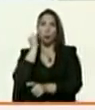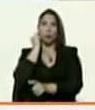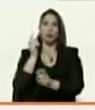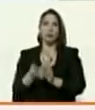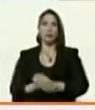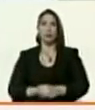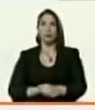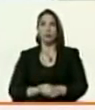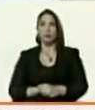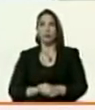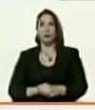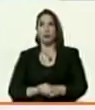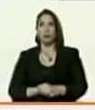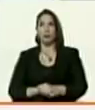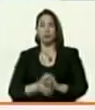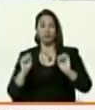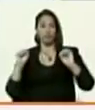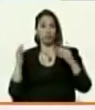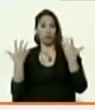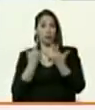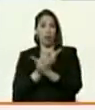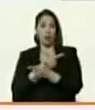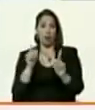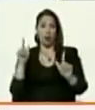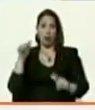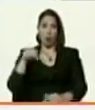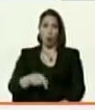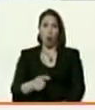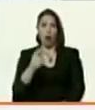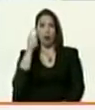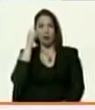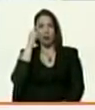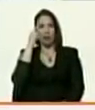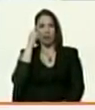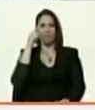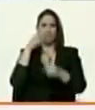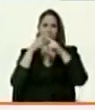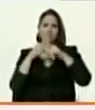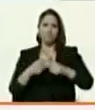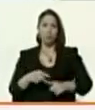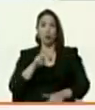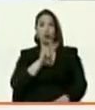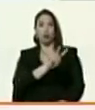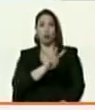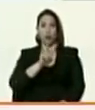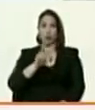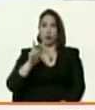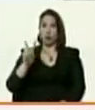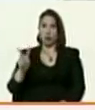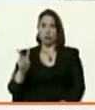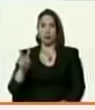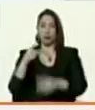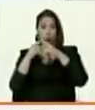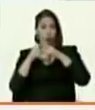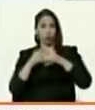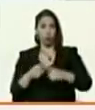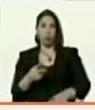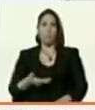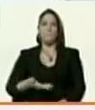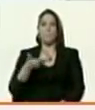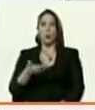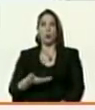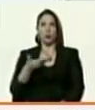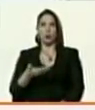que logran su libertad al día de hoy, serían 222. Una cifra